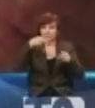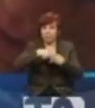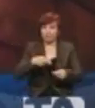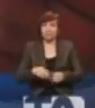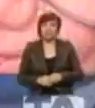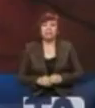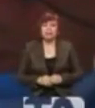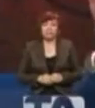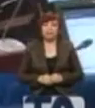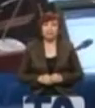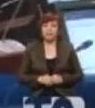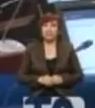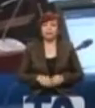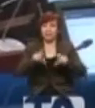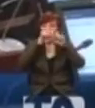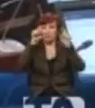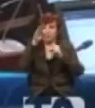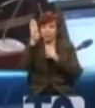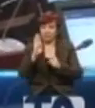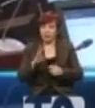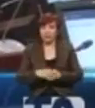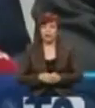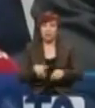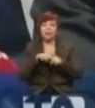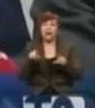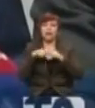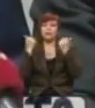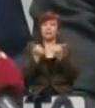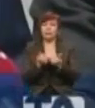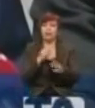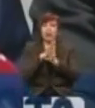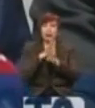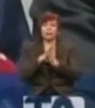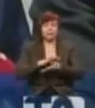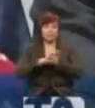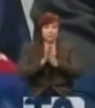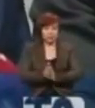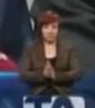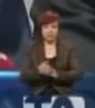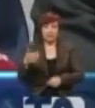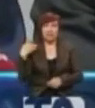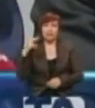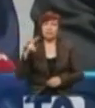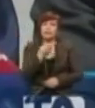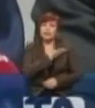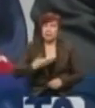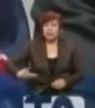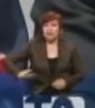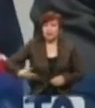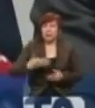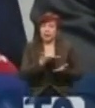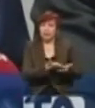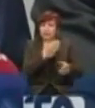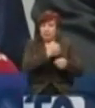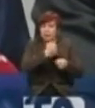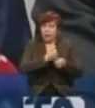de corrupción de Odebrecht, la Asamblea no se pronuncia. Tenemos un vicepresidente sin funciones, que